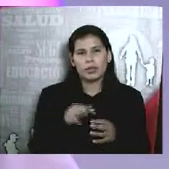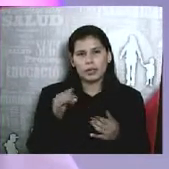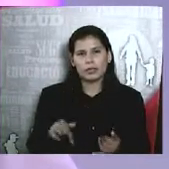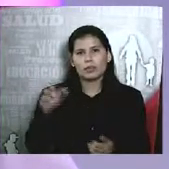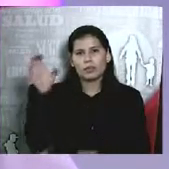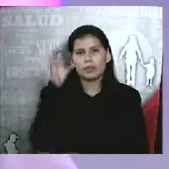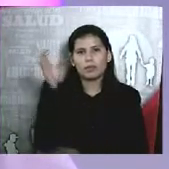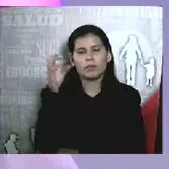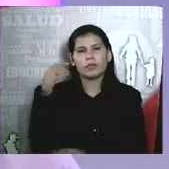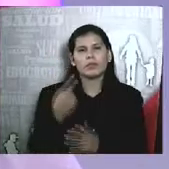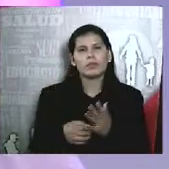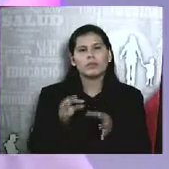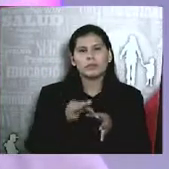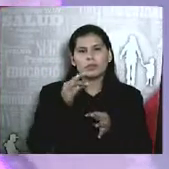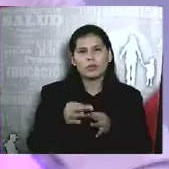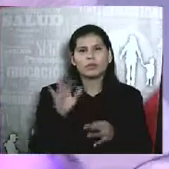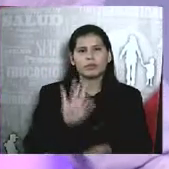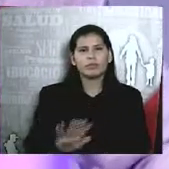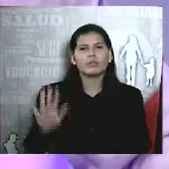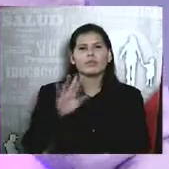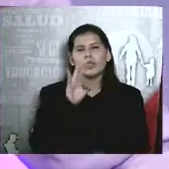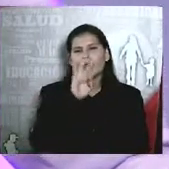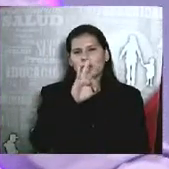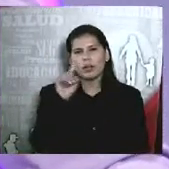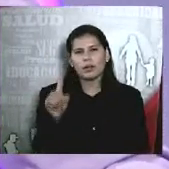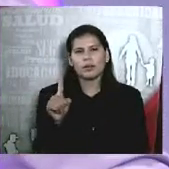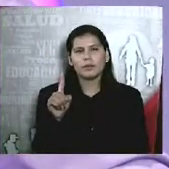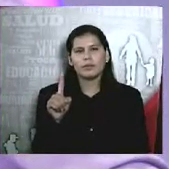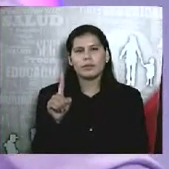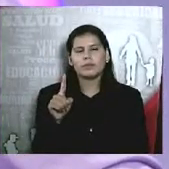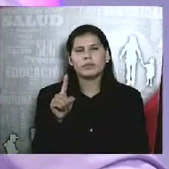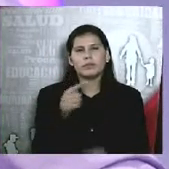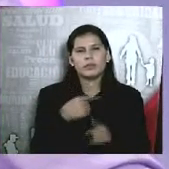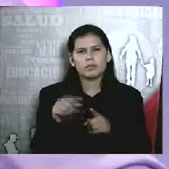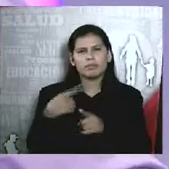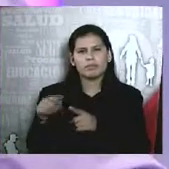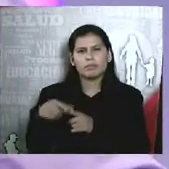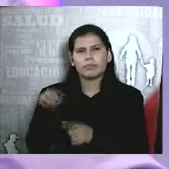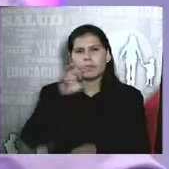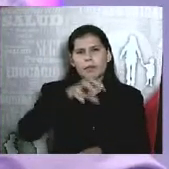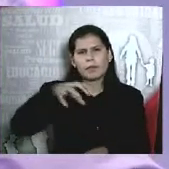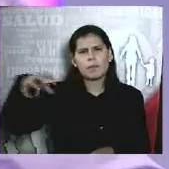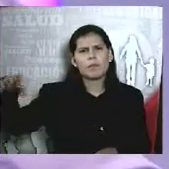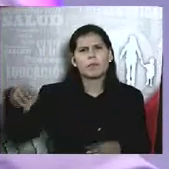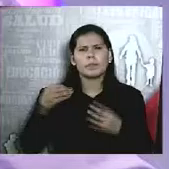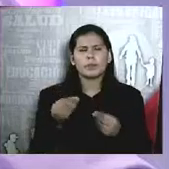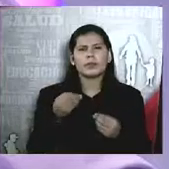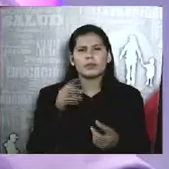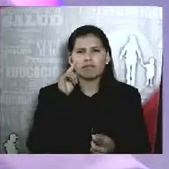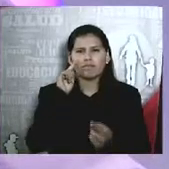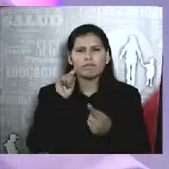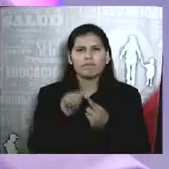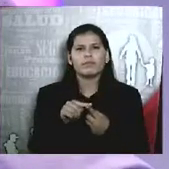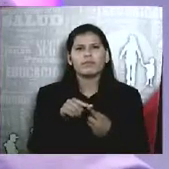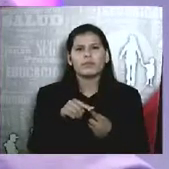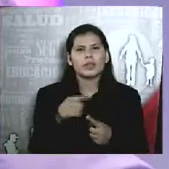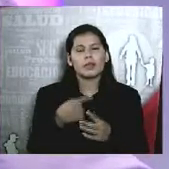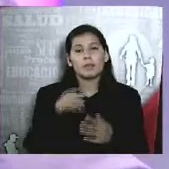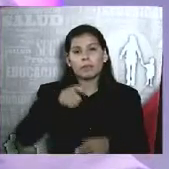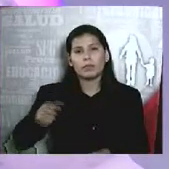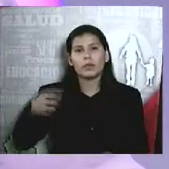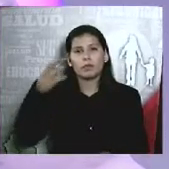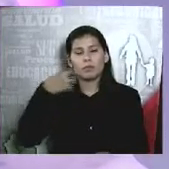en 850 municipios del país. Tenemos 31 sedes donde está concentrada nuestros